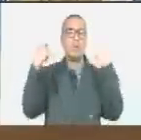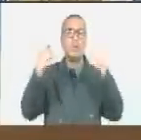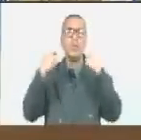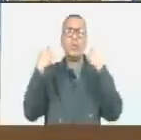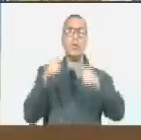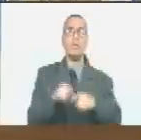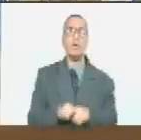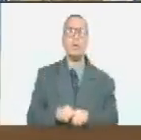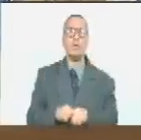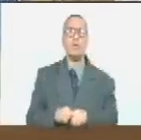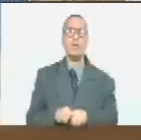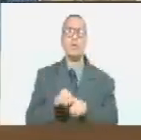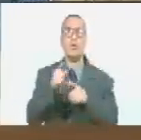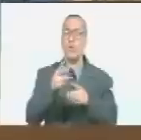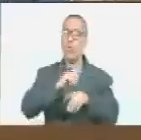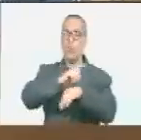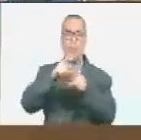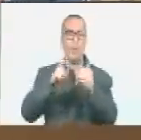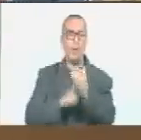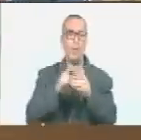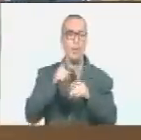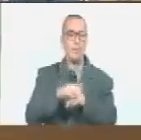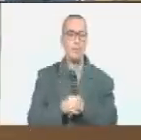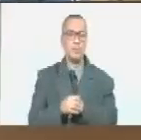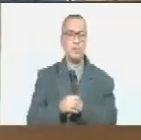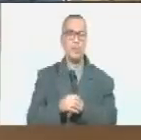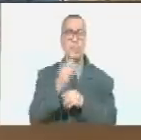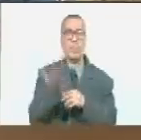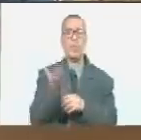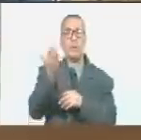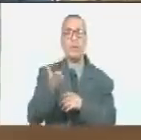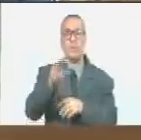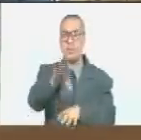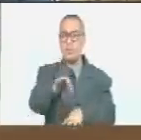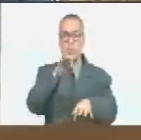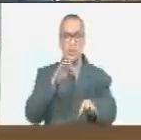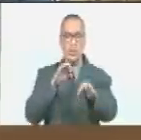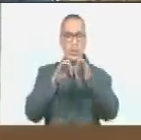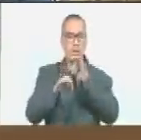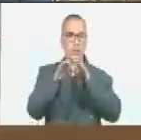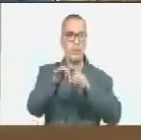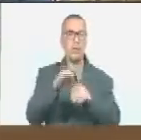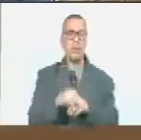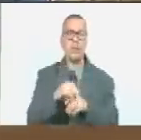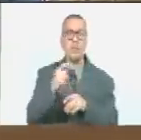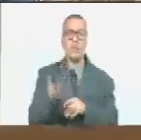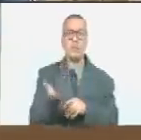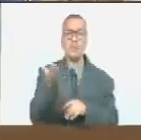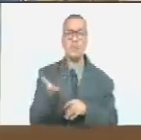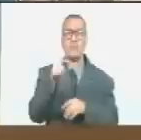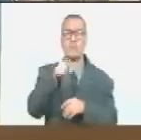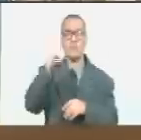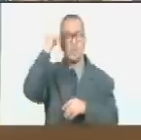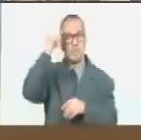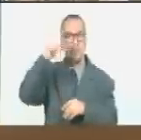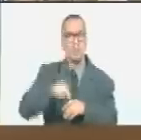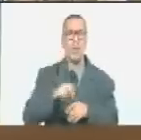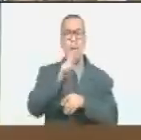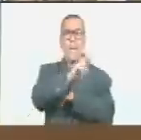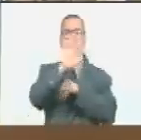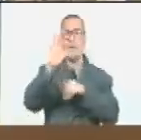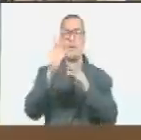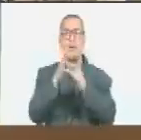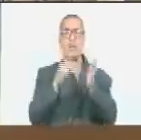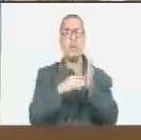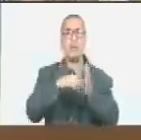celebramos unánimemente la importancia del ajedrez y este día 25